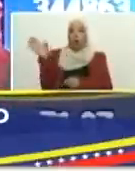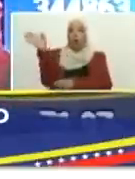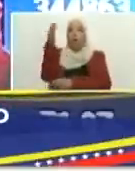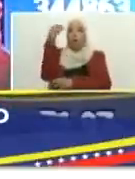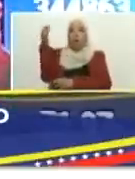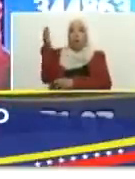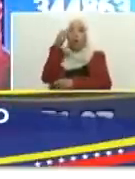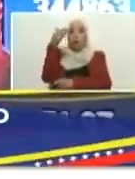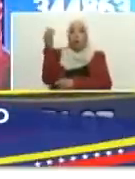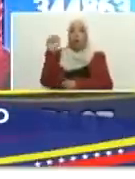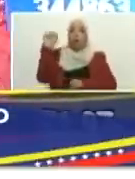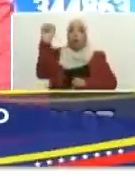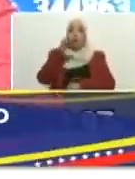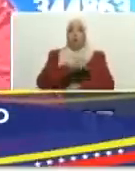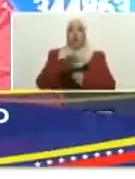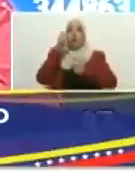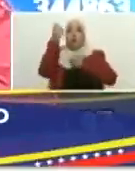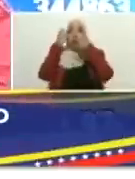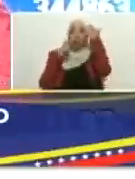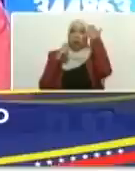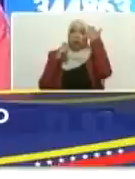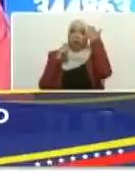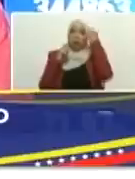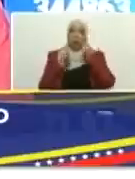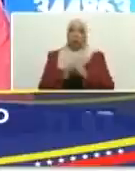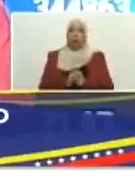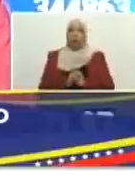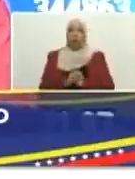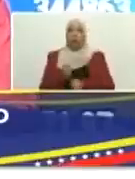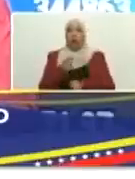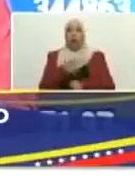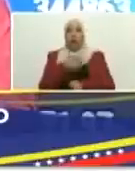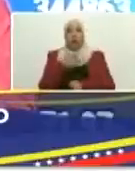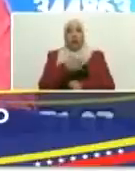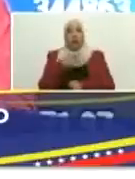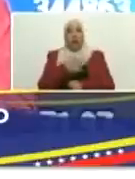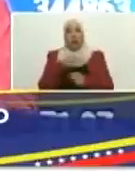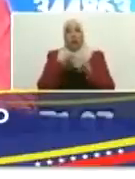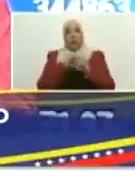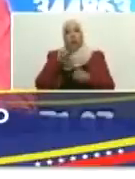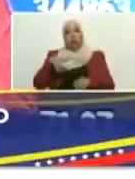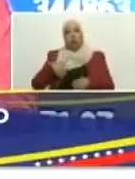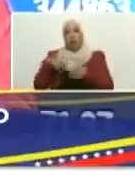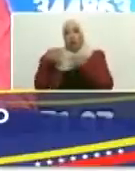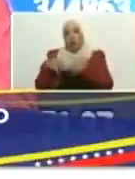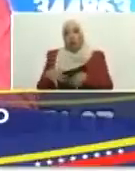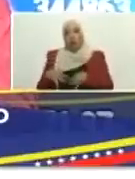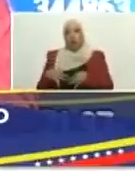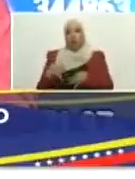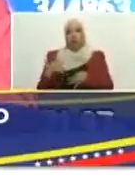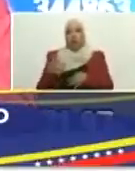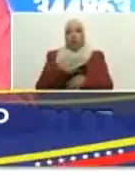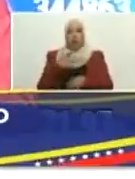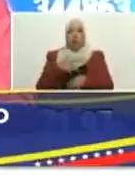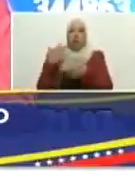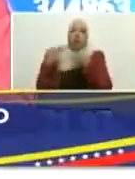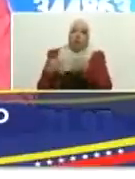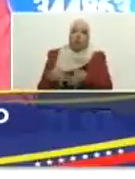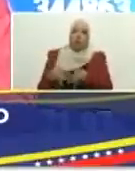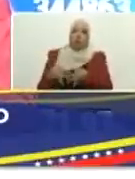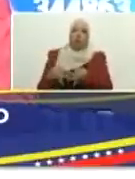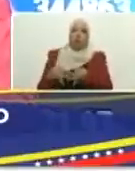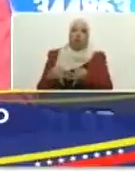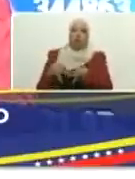el estandarte del comandante Hugo Chávez, he sentido en mi corazón la certeza y la seguridad